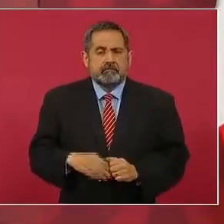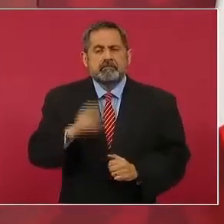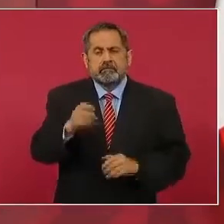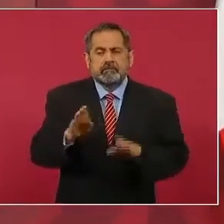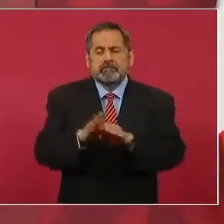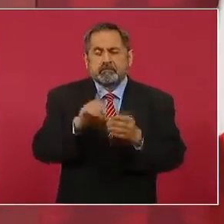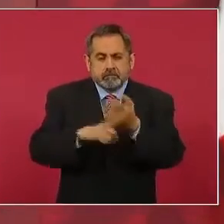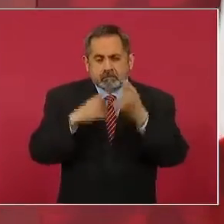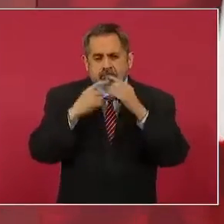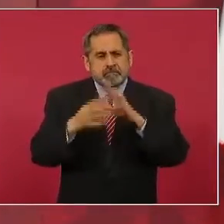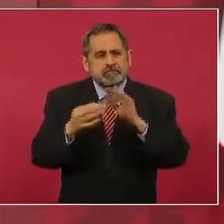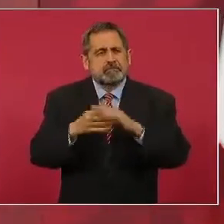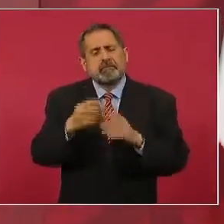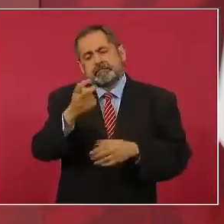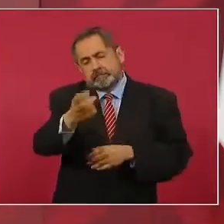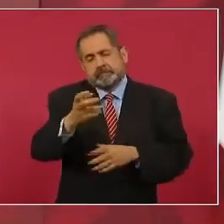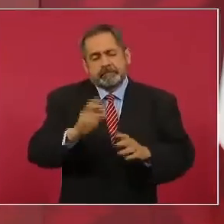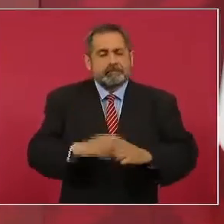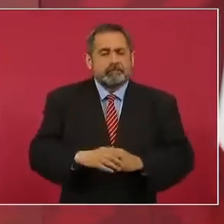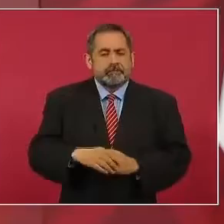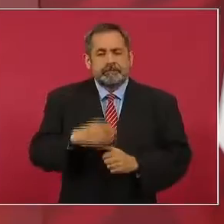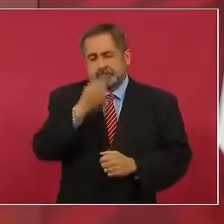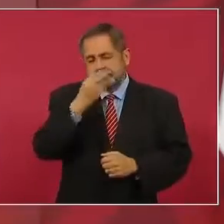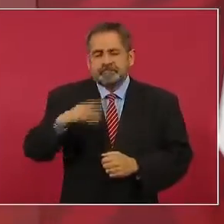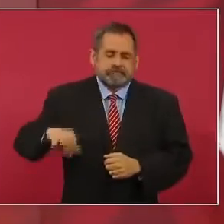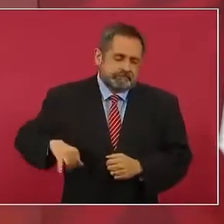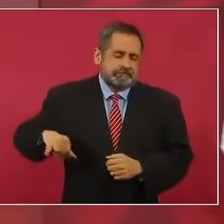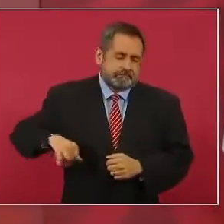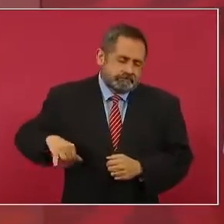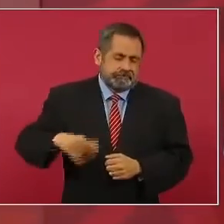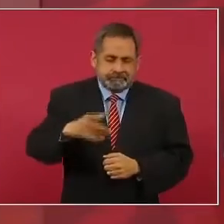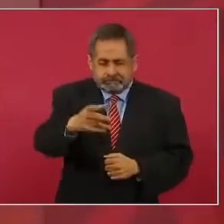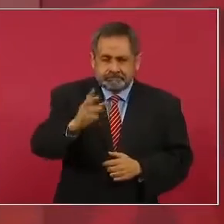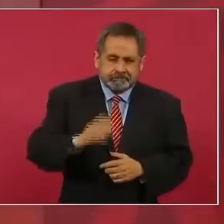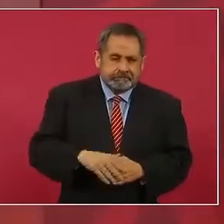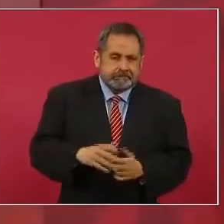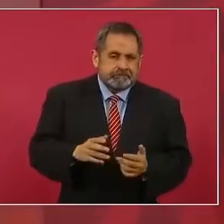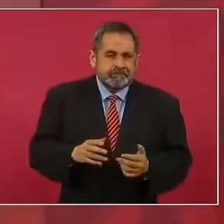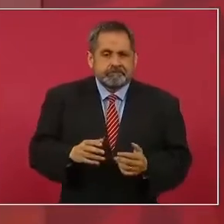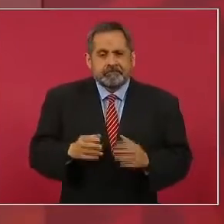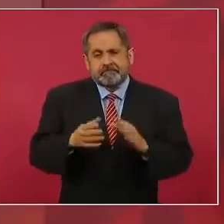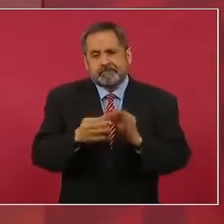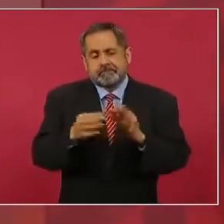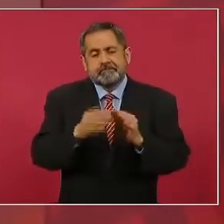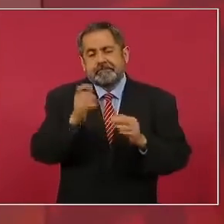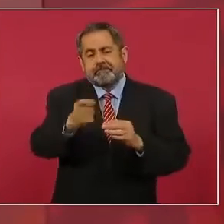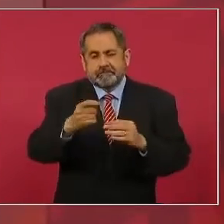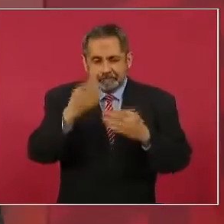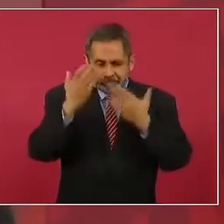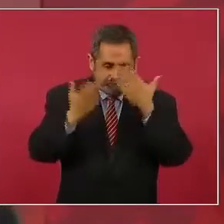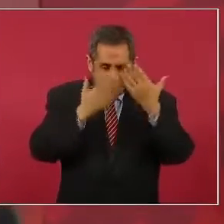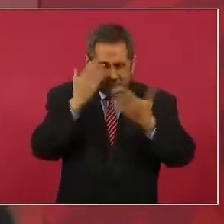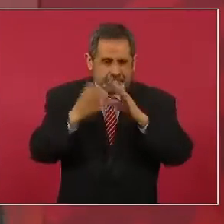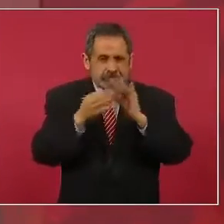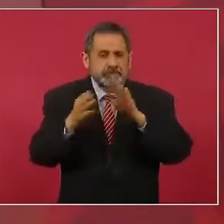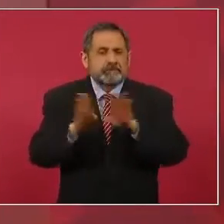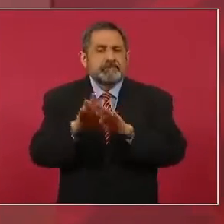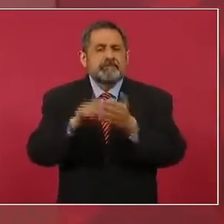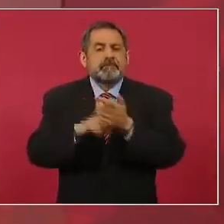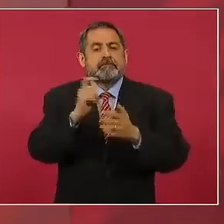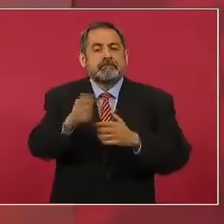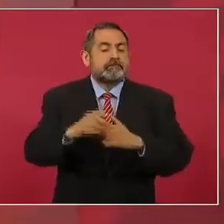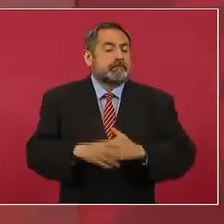Entonces eso es interesante que se analice,